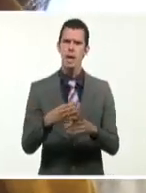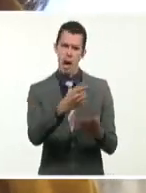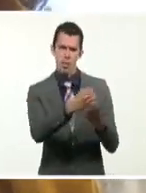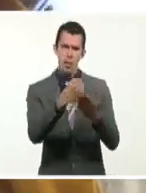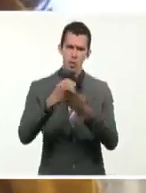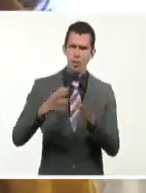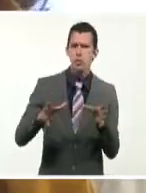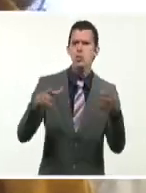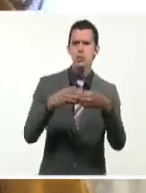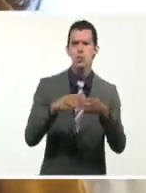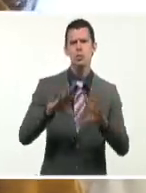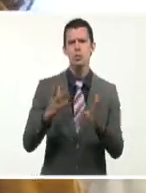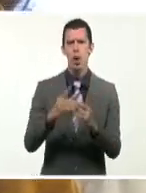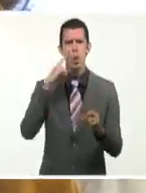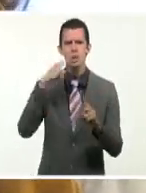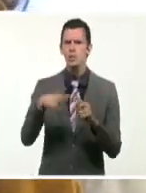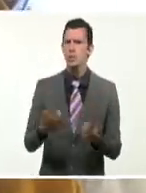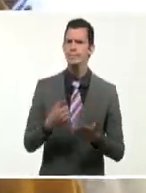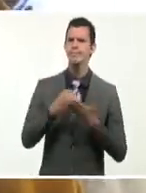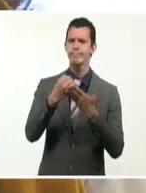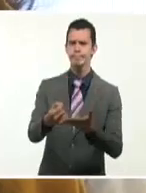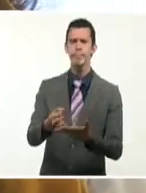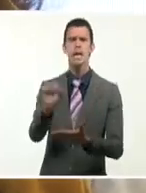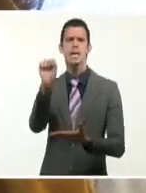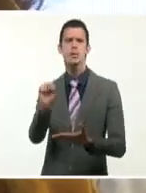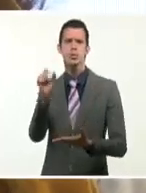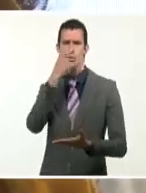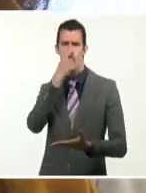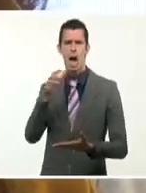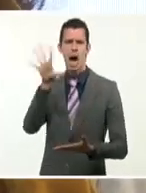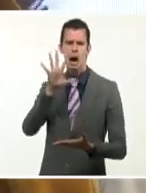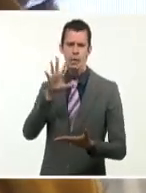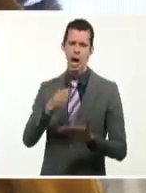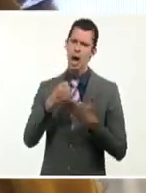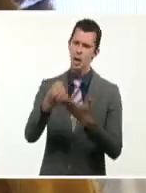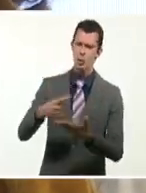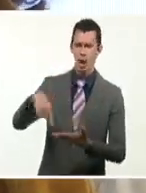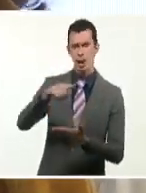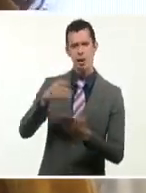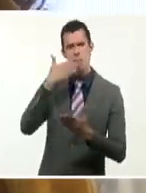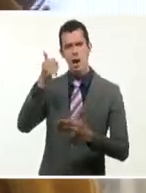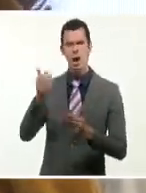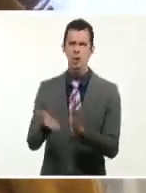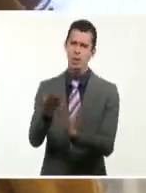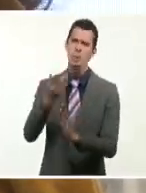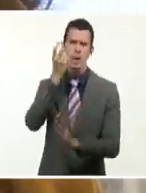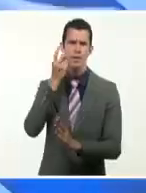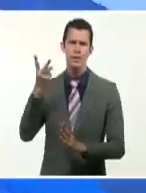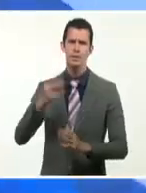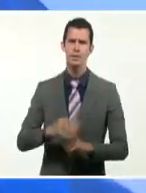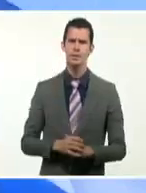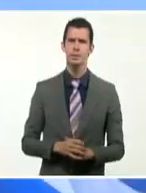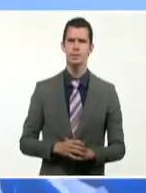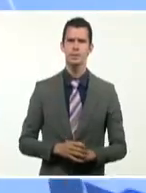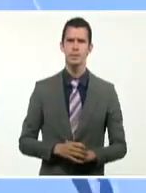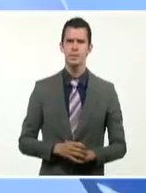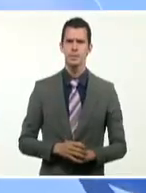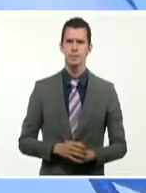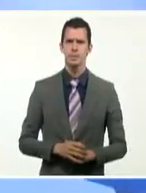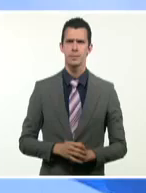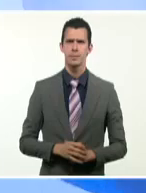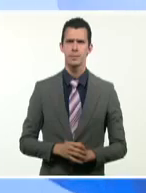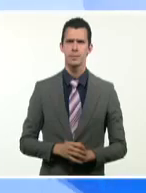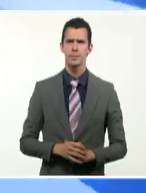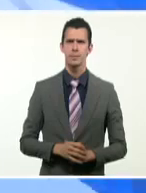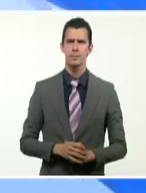aportando a ese pueblo para lograr salvar vida, el mejorar el estado de la salud. Sobre todo el hecho de poder coger